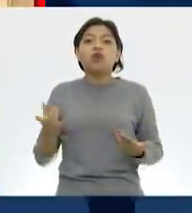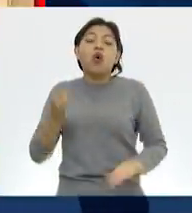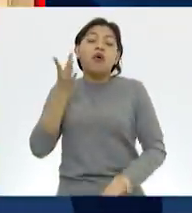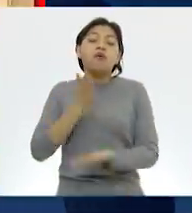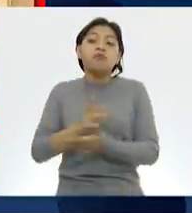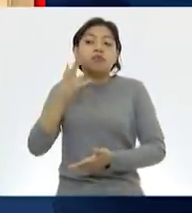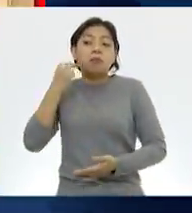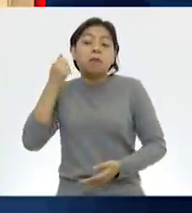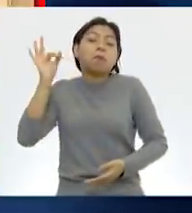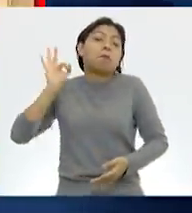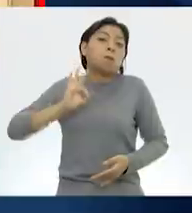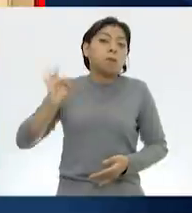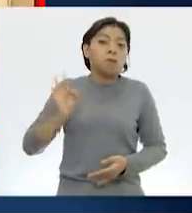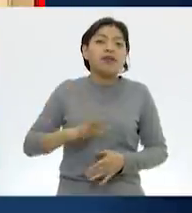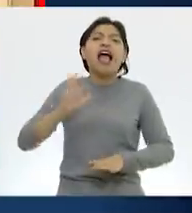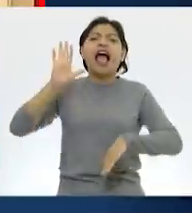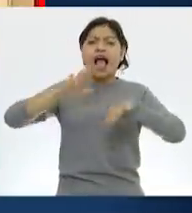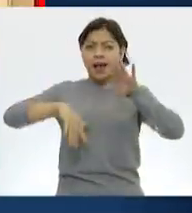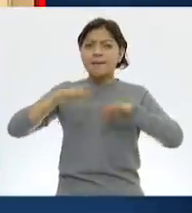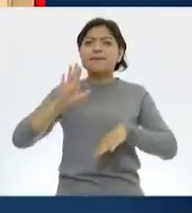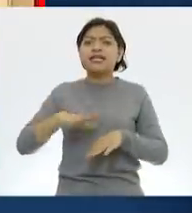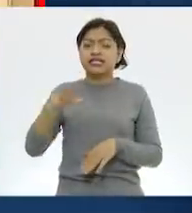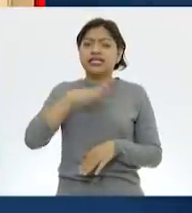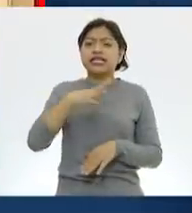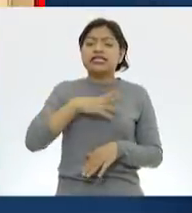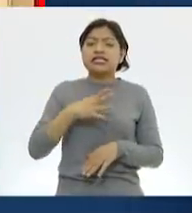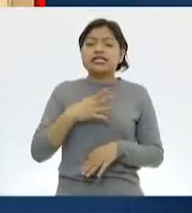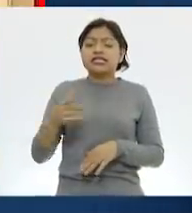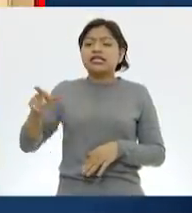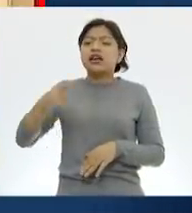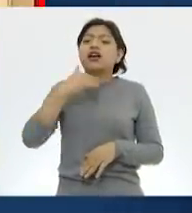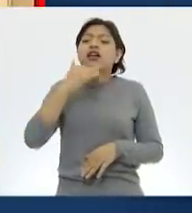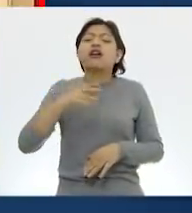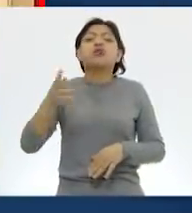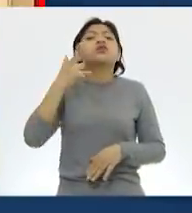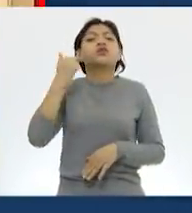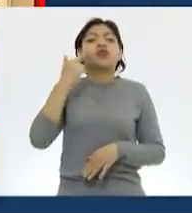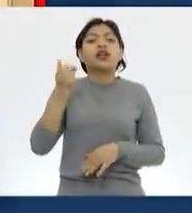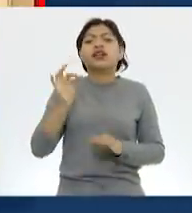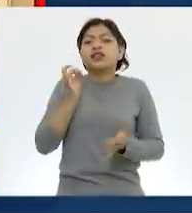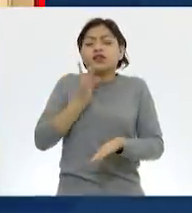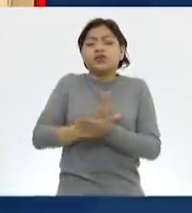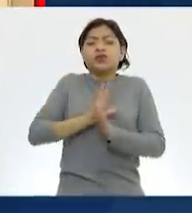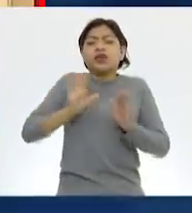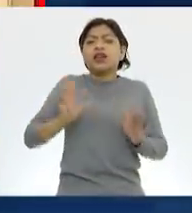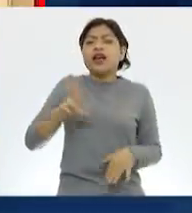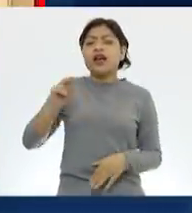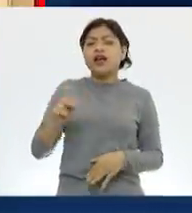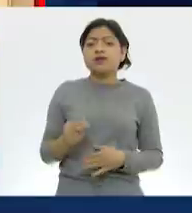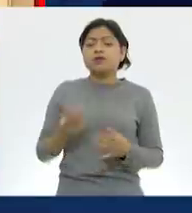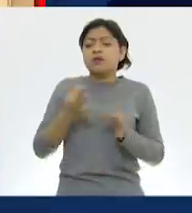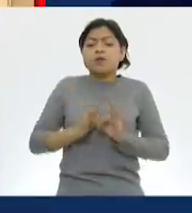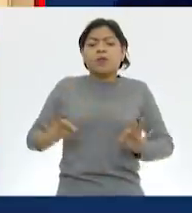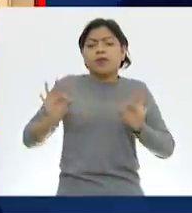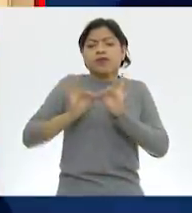rata. A veces hay ratas en la basura, dijo para calmar los nervios, que ya le estaban poniendo de